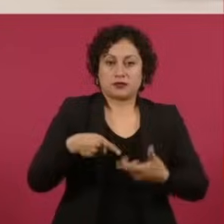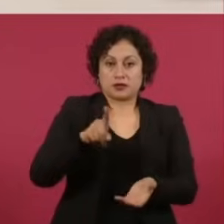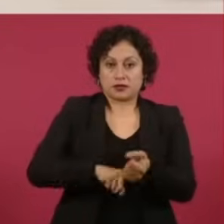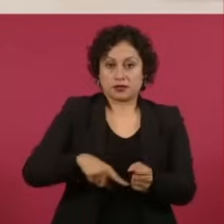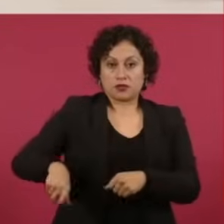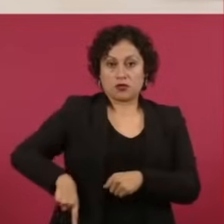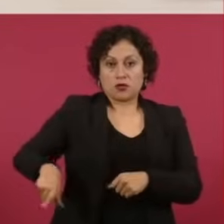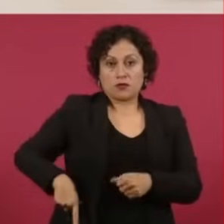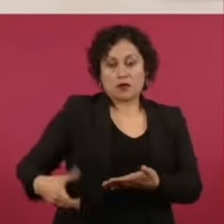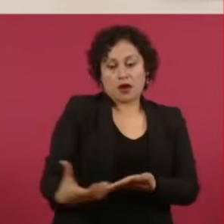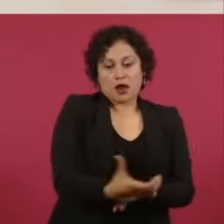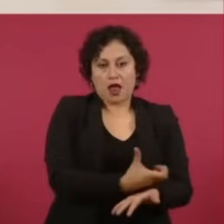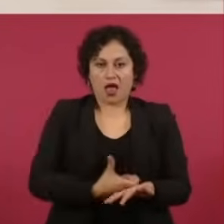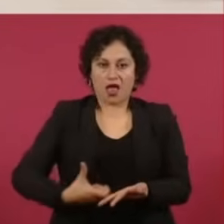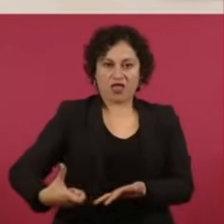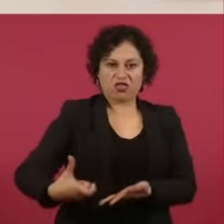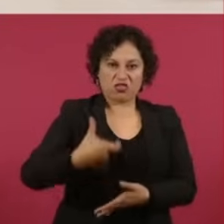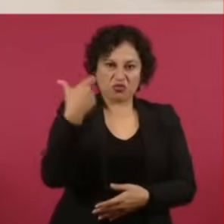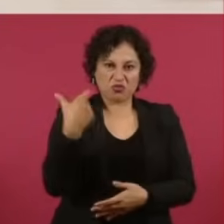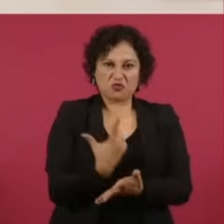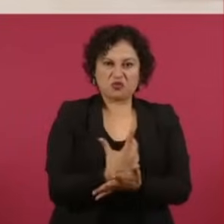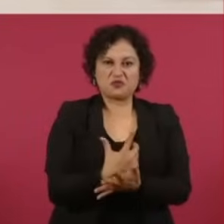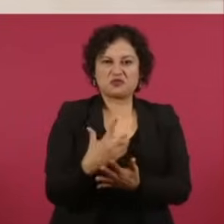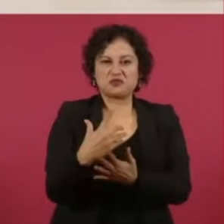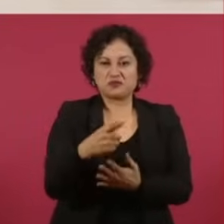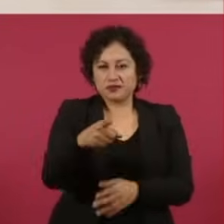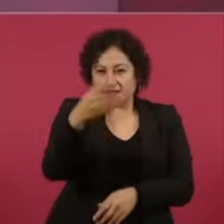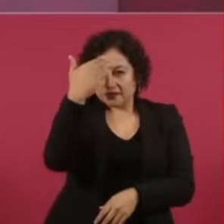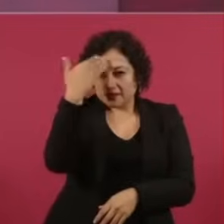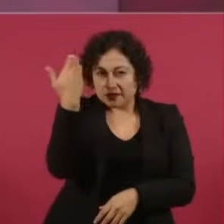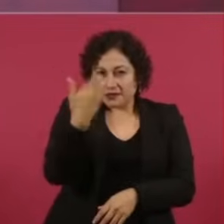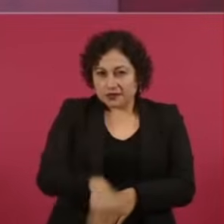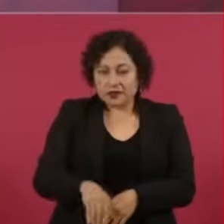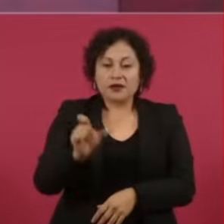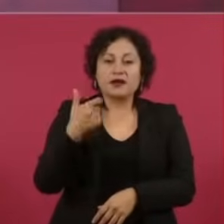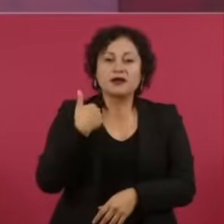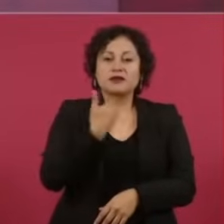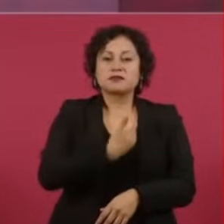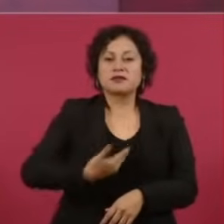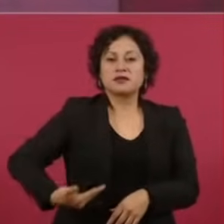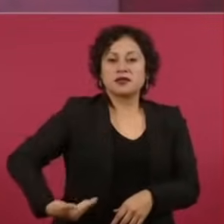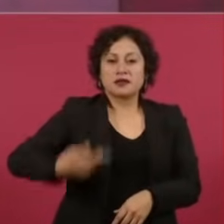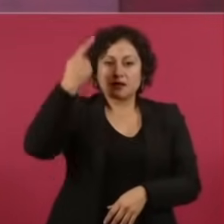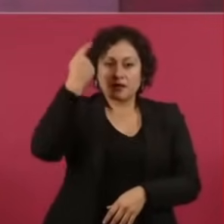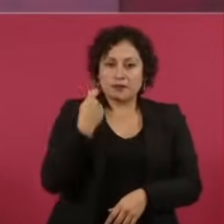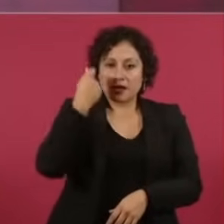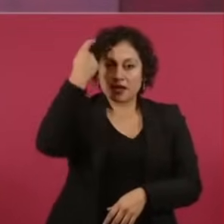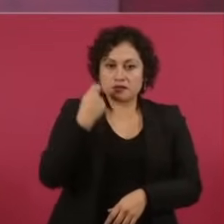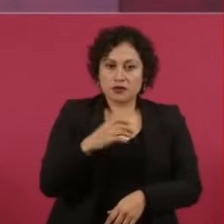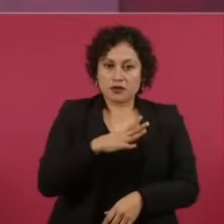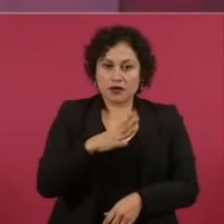Imagínense las pensiones de los presidentes. Nada más que eso ya no se habla, ni modo que el